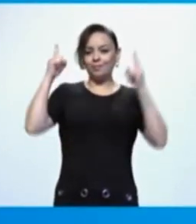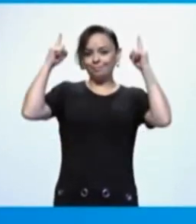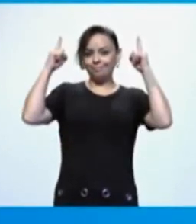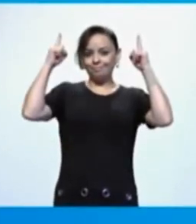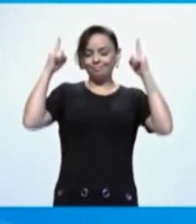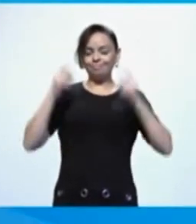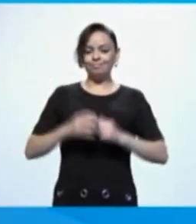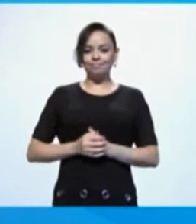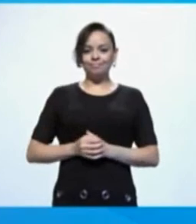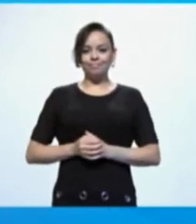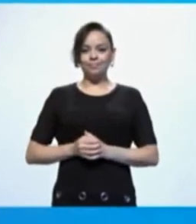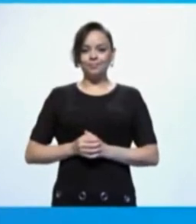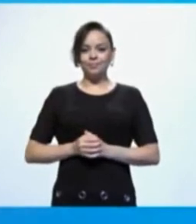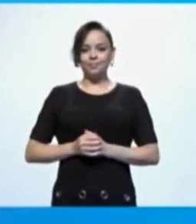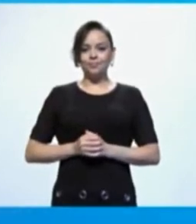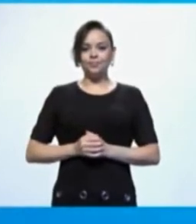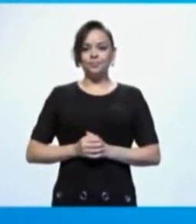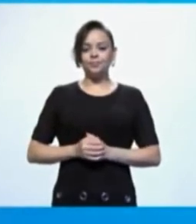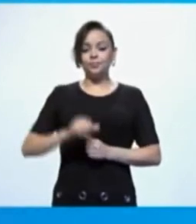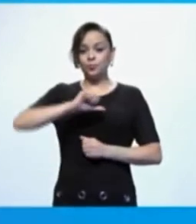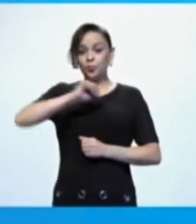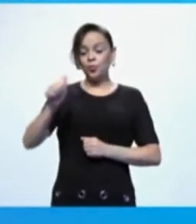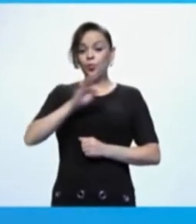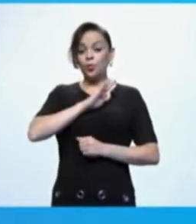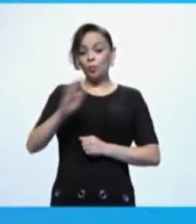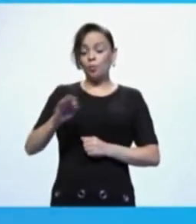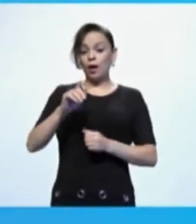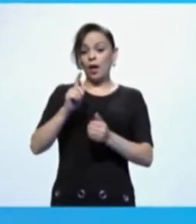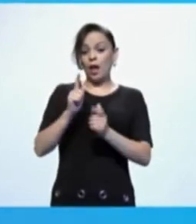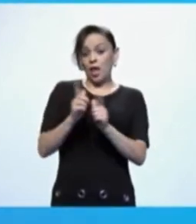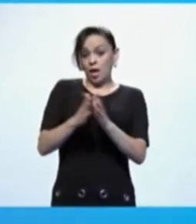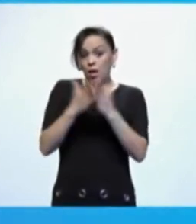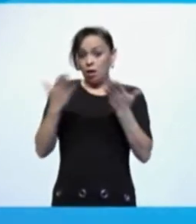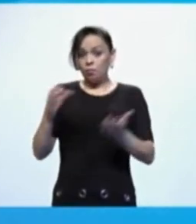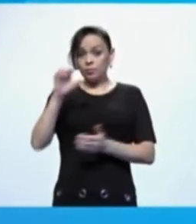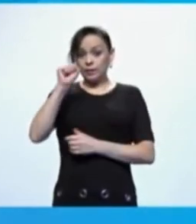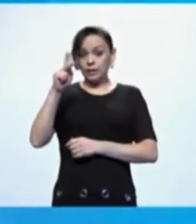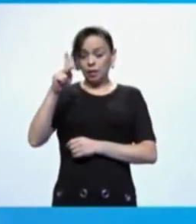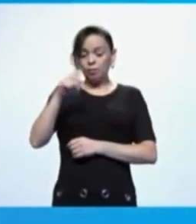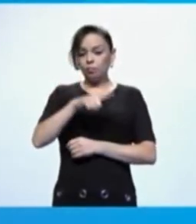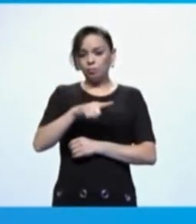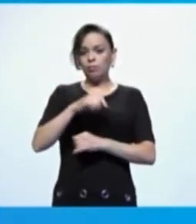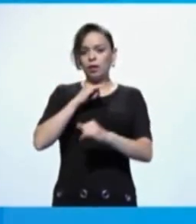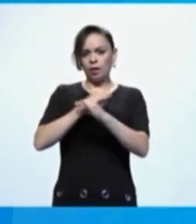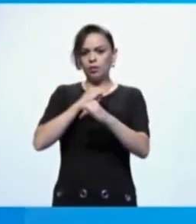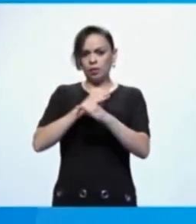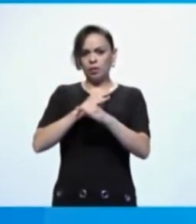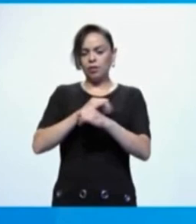800-288-6688. También puedes encontrar los libros de texto en la página